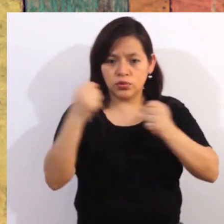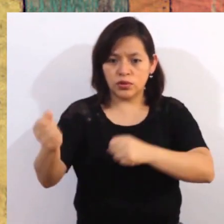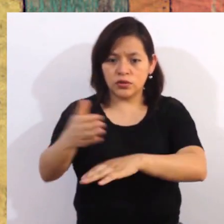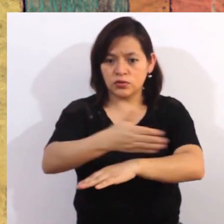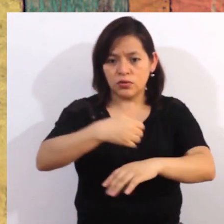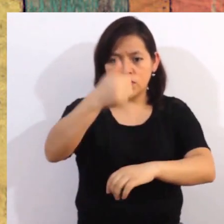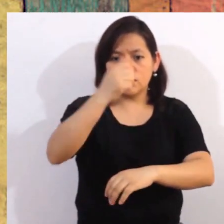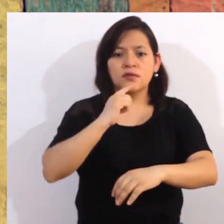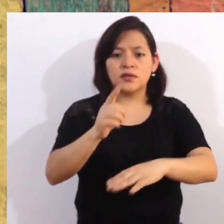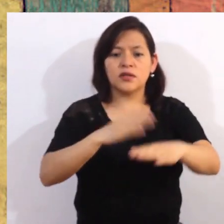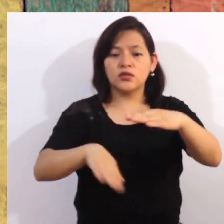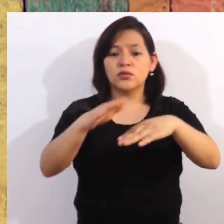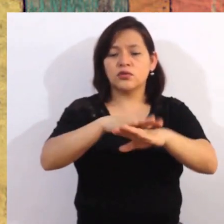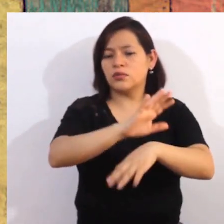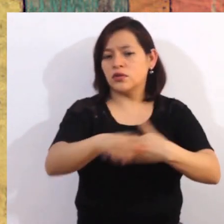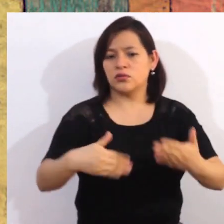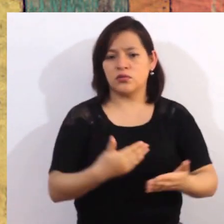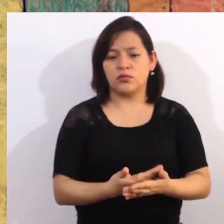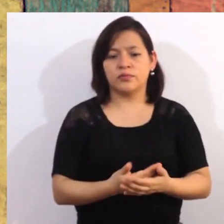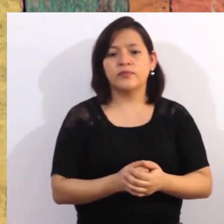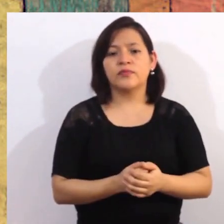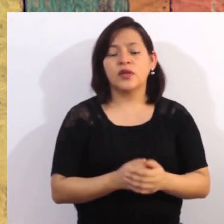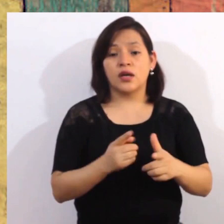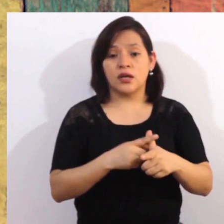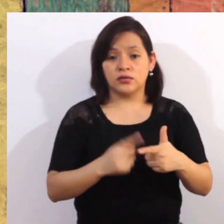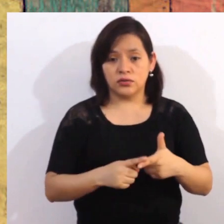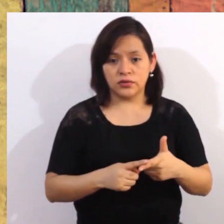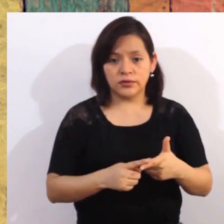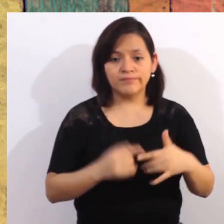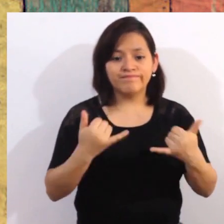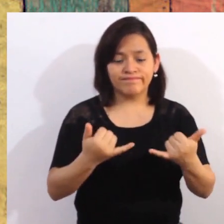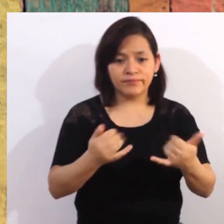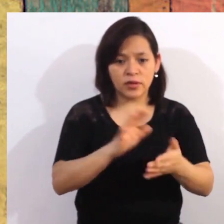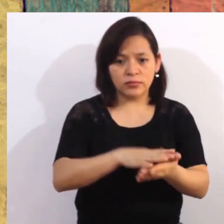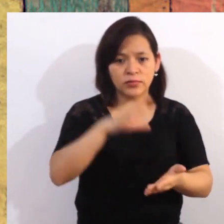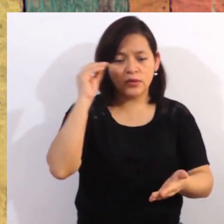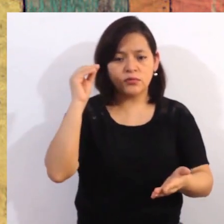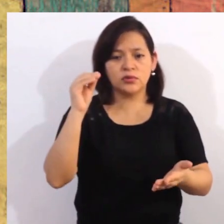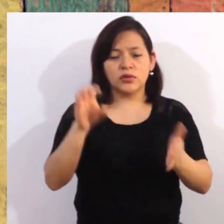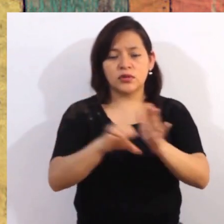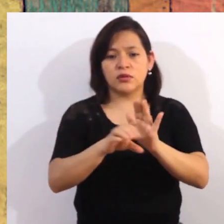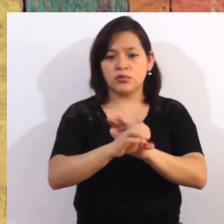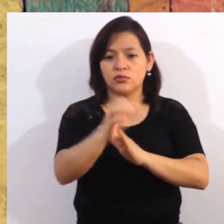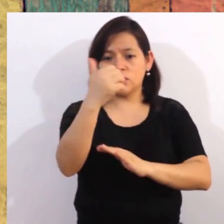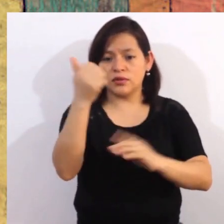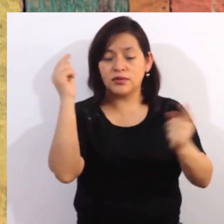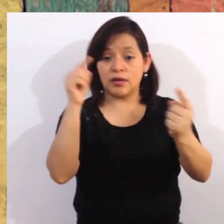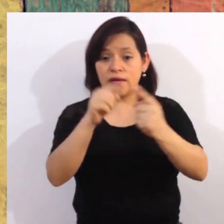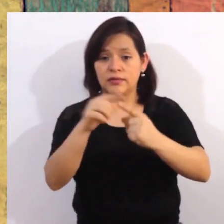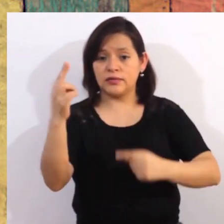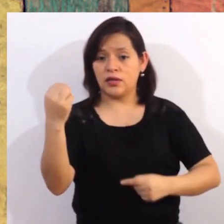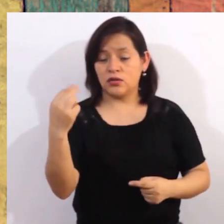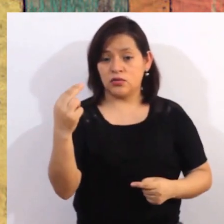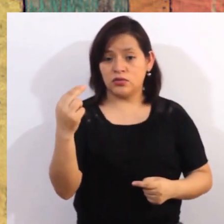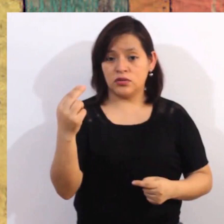todo. Con estas palabras podemos considerar entonces este bloque, capítulo 10, 11 y 12, que